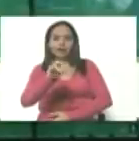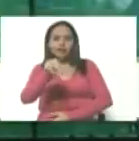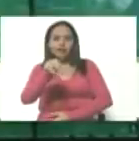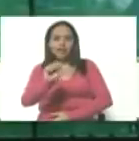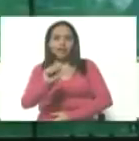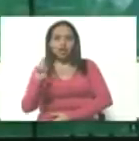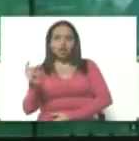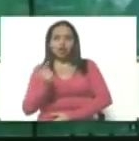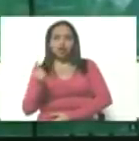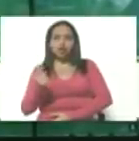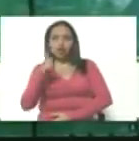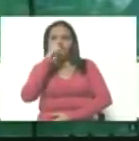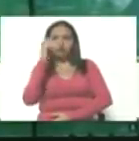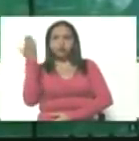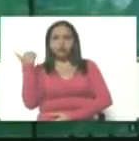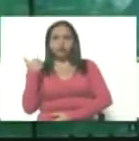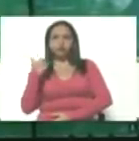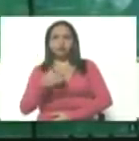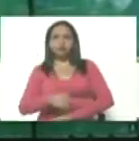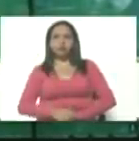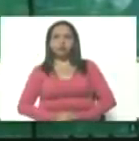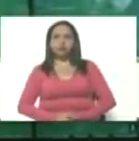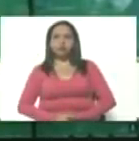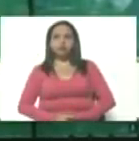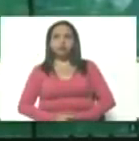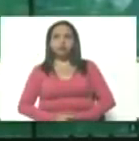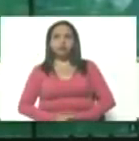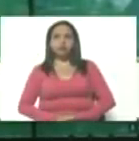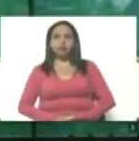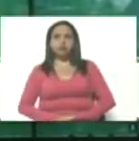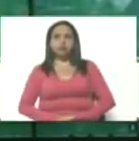Solamente el año que pasó